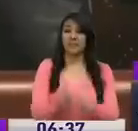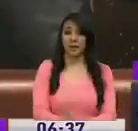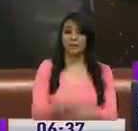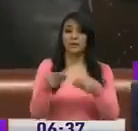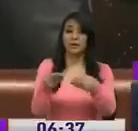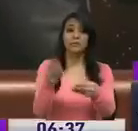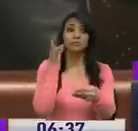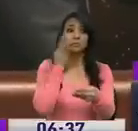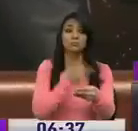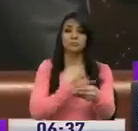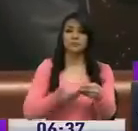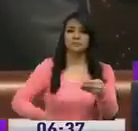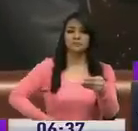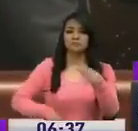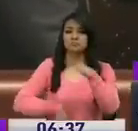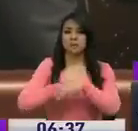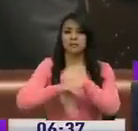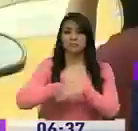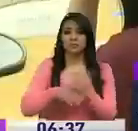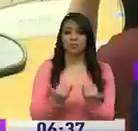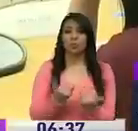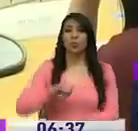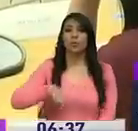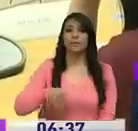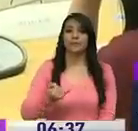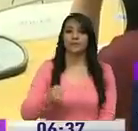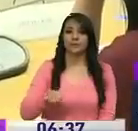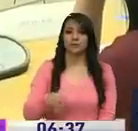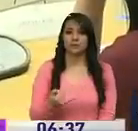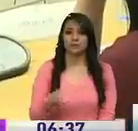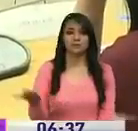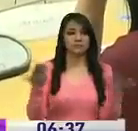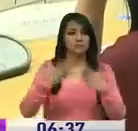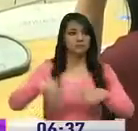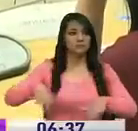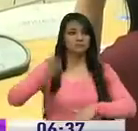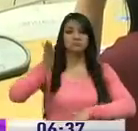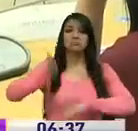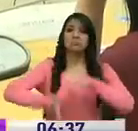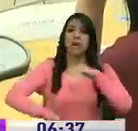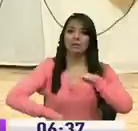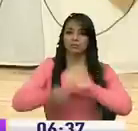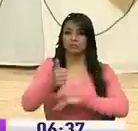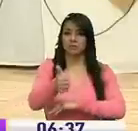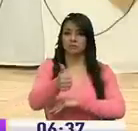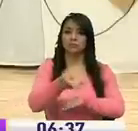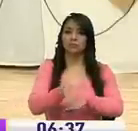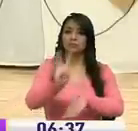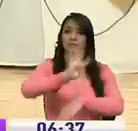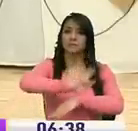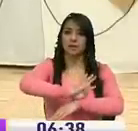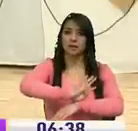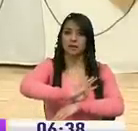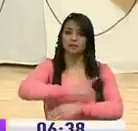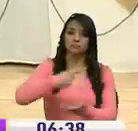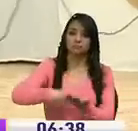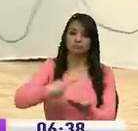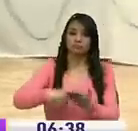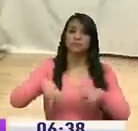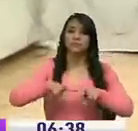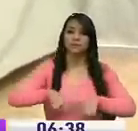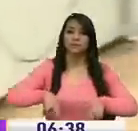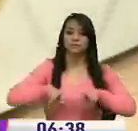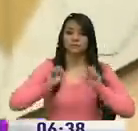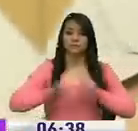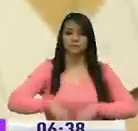presidenta a más tardar este jueves día en el que concluye el plazo otorgado por el pleno de la legislatura para esta investigación